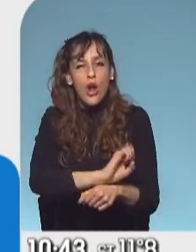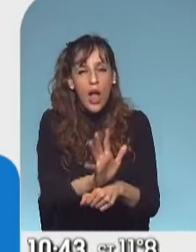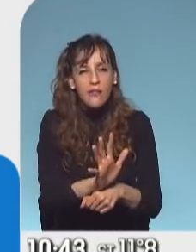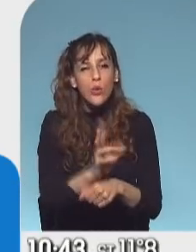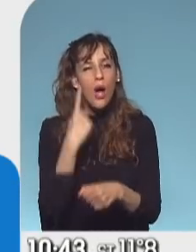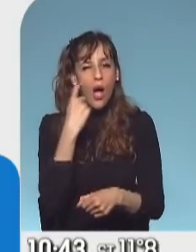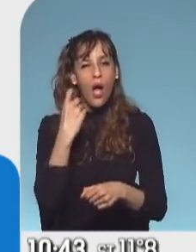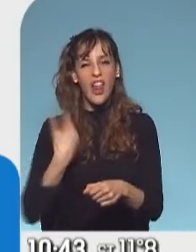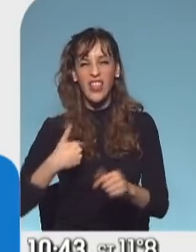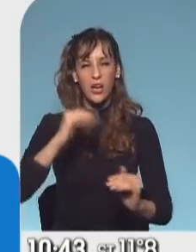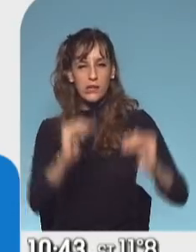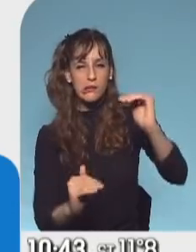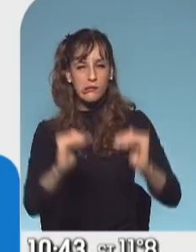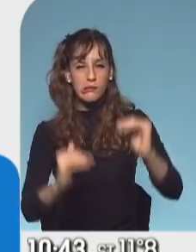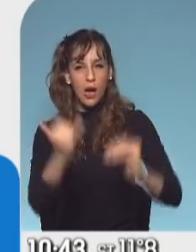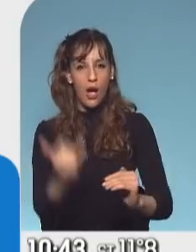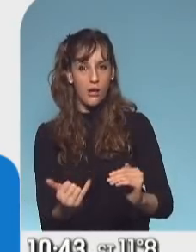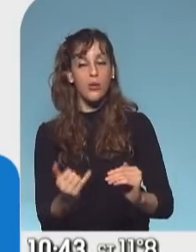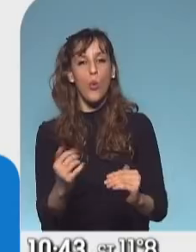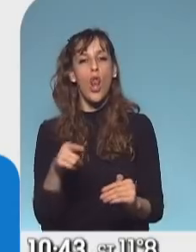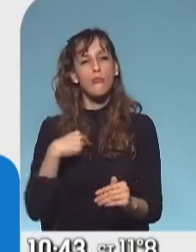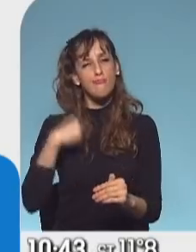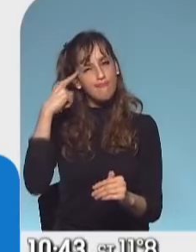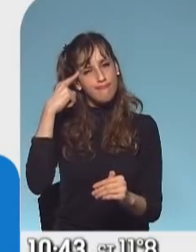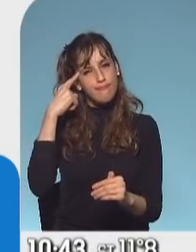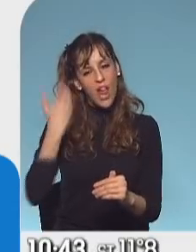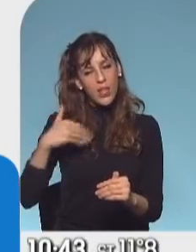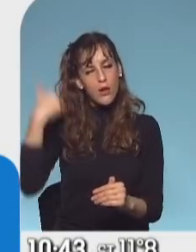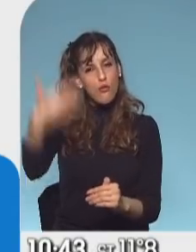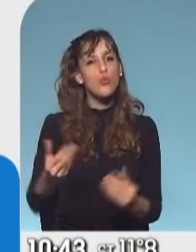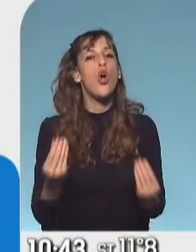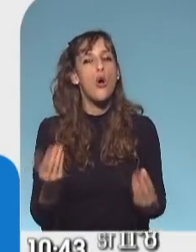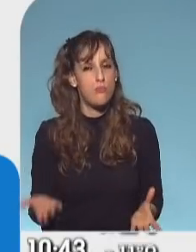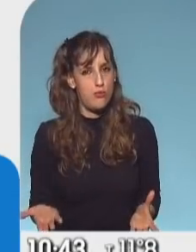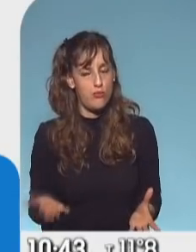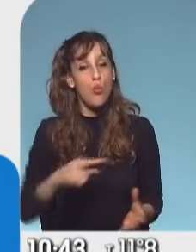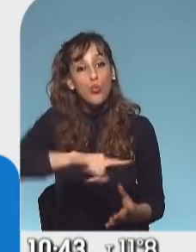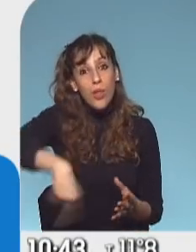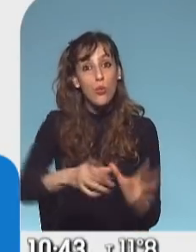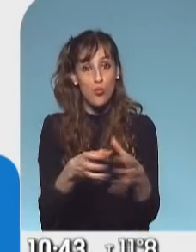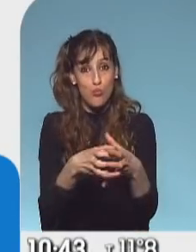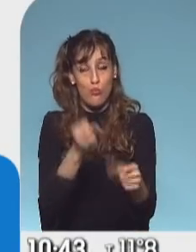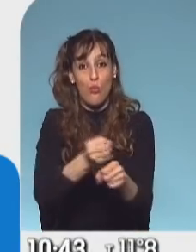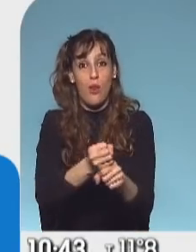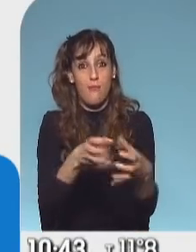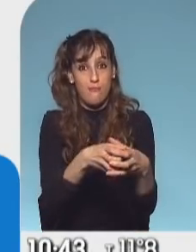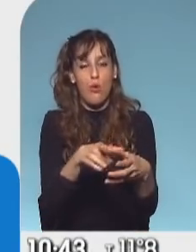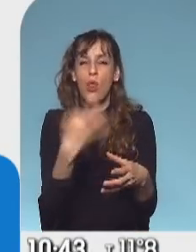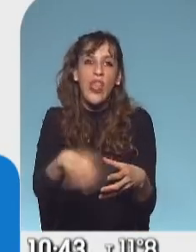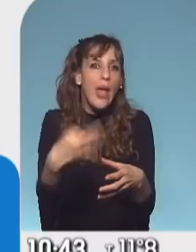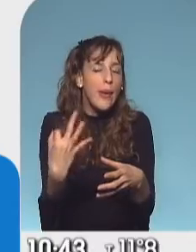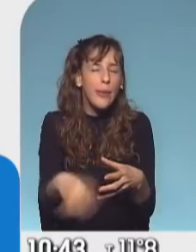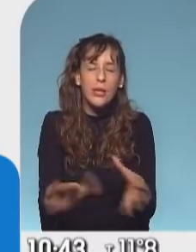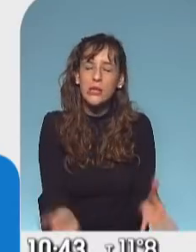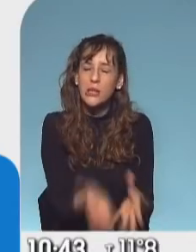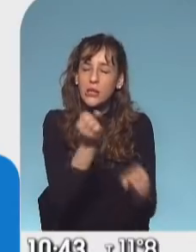el país que queremos construir en el futuro. Y allí ustedes, dirigentes gremiales, tienen mucho que dar, mucho que hacer.